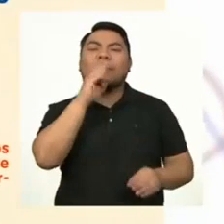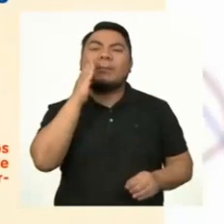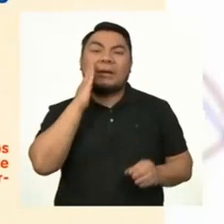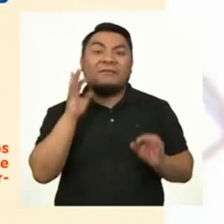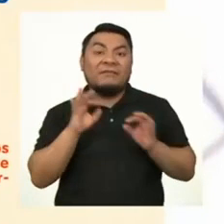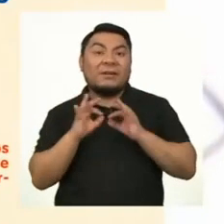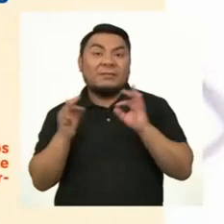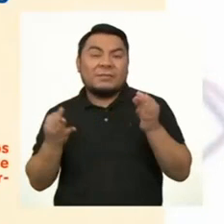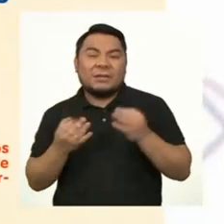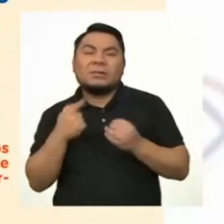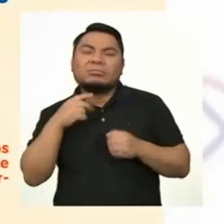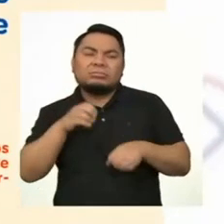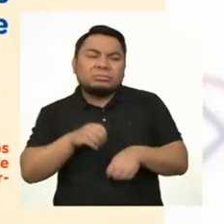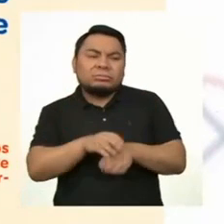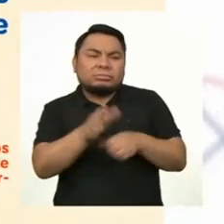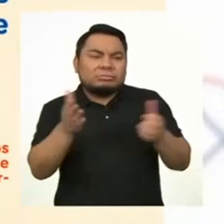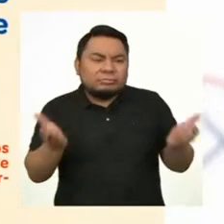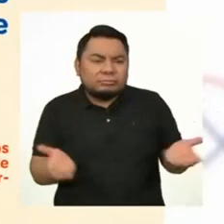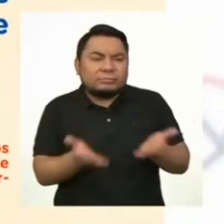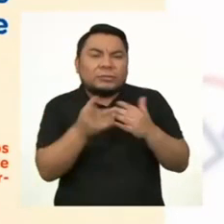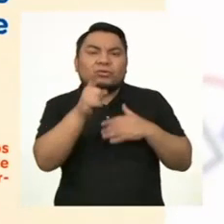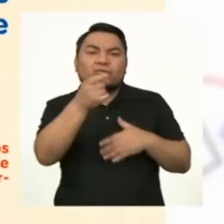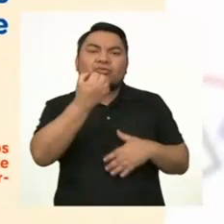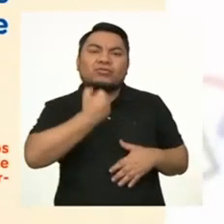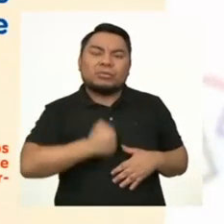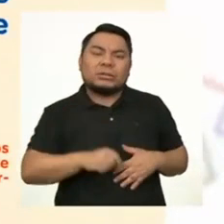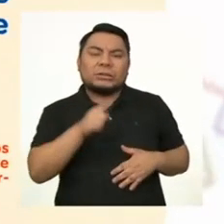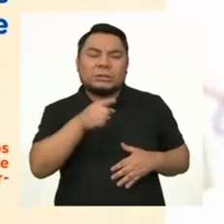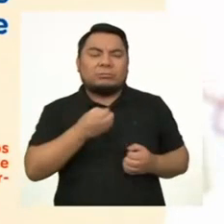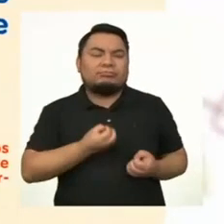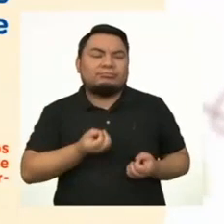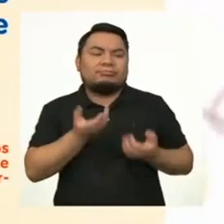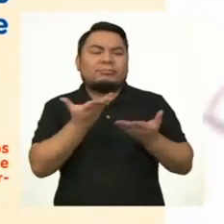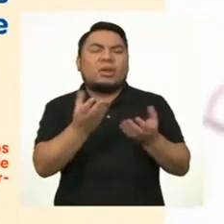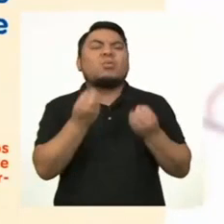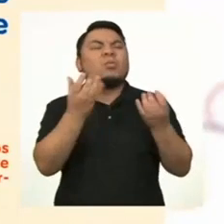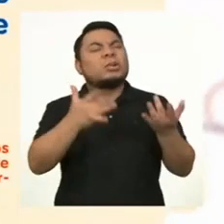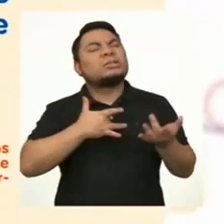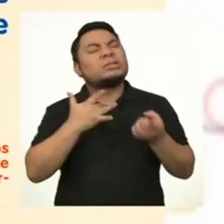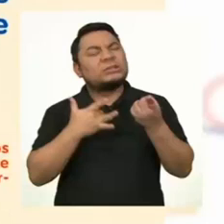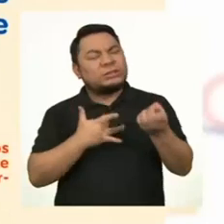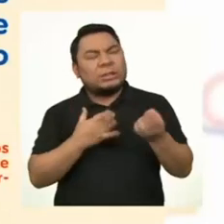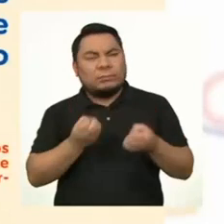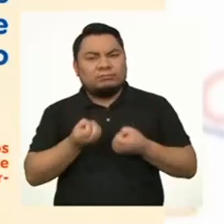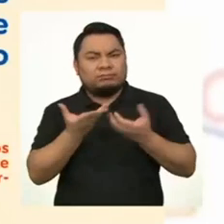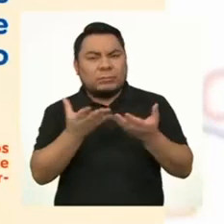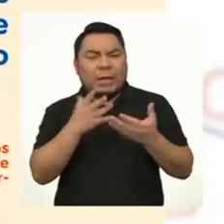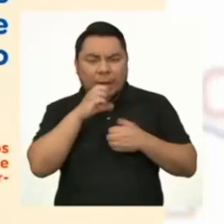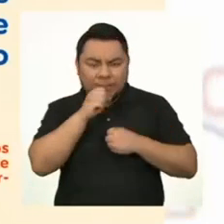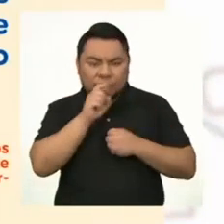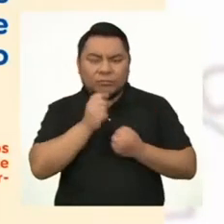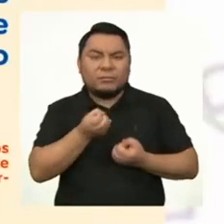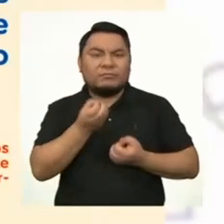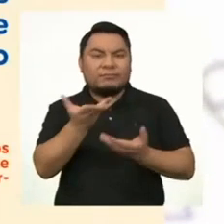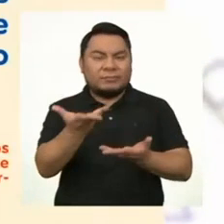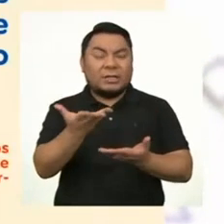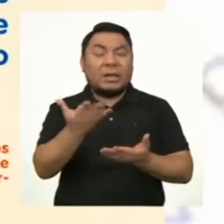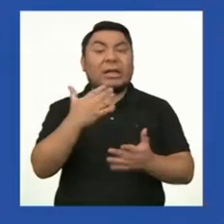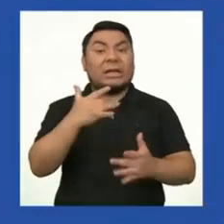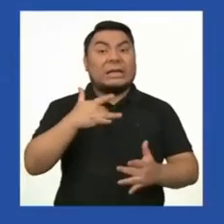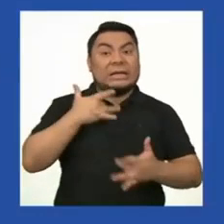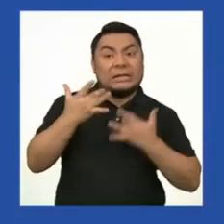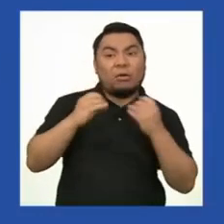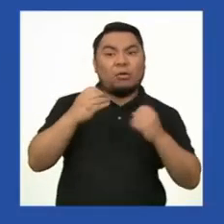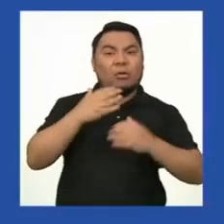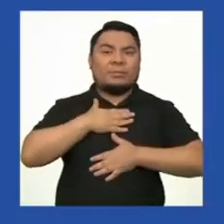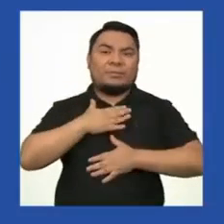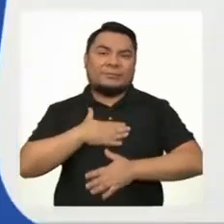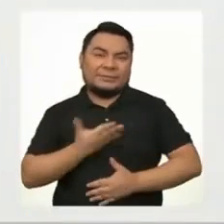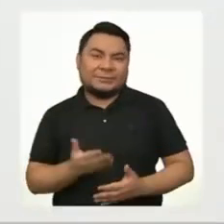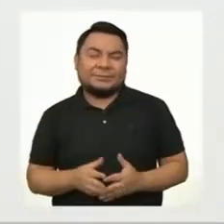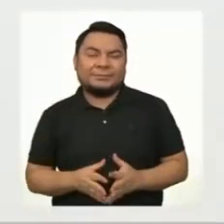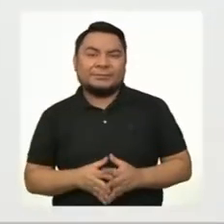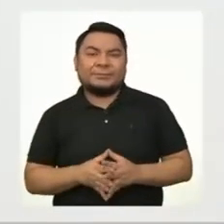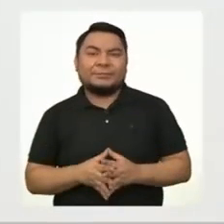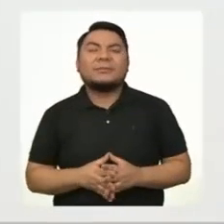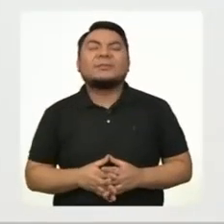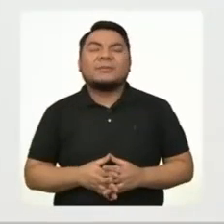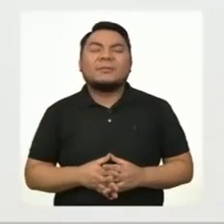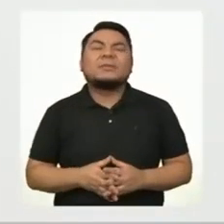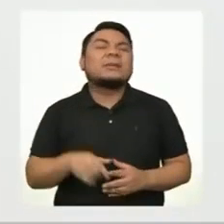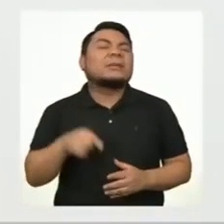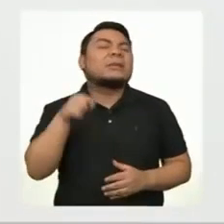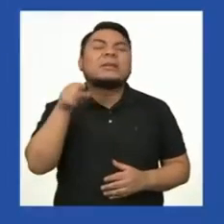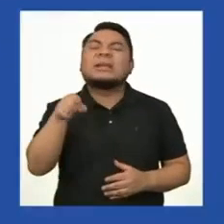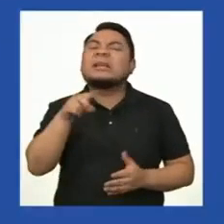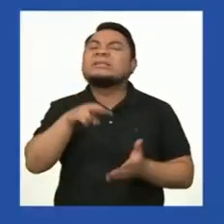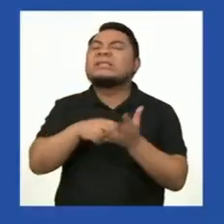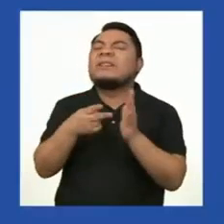familia alienten a sus hijos e hijas a expresar cómo se sienten, ya sea física o emocionalmente. ¿De qué trata